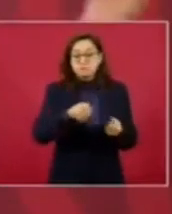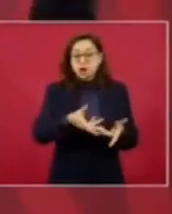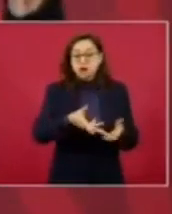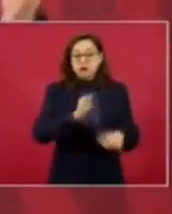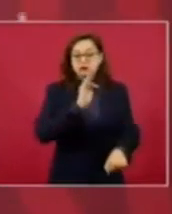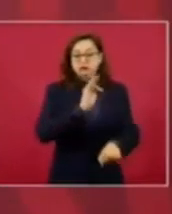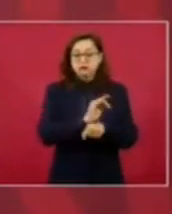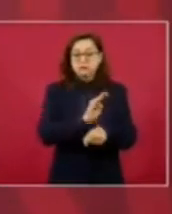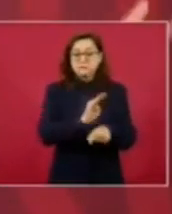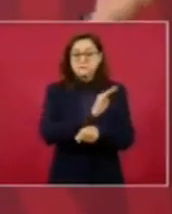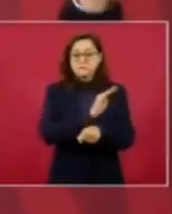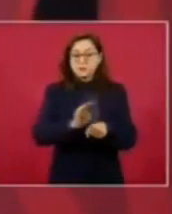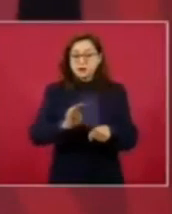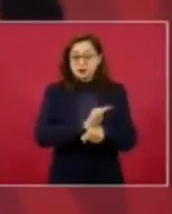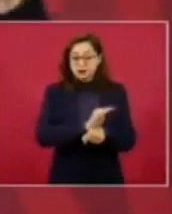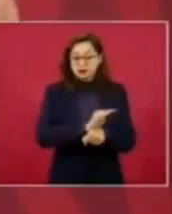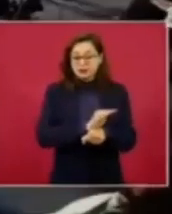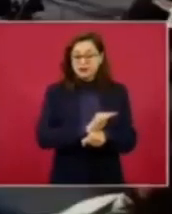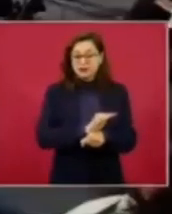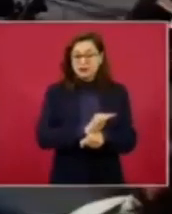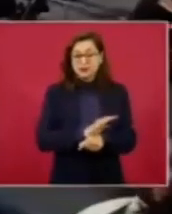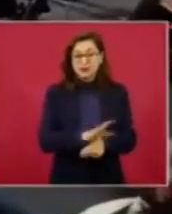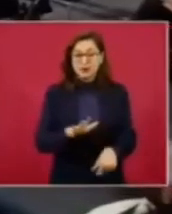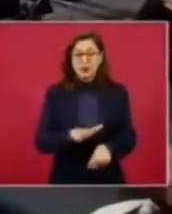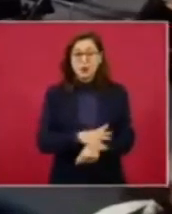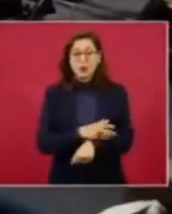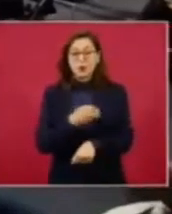eso ahora hay